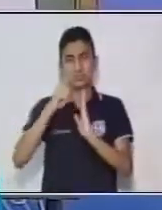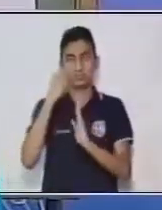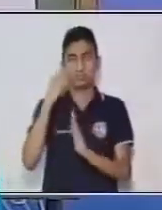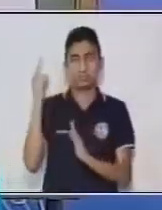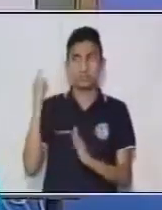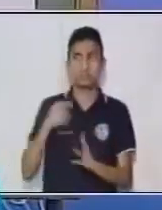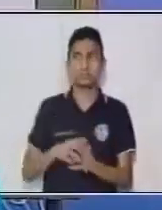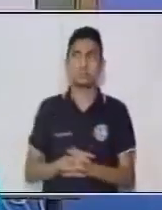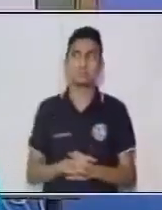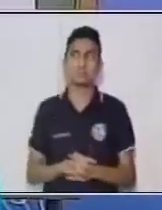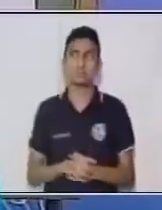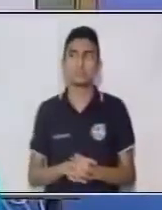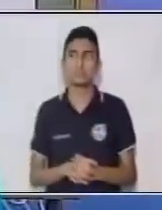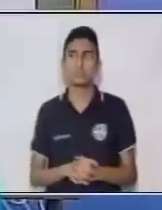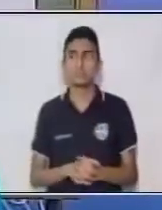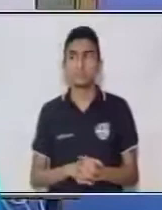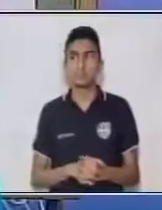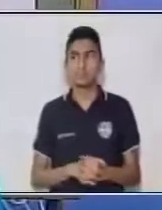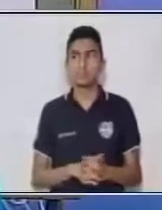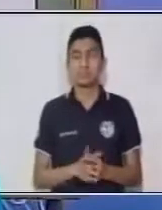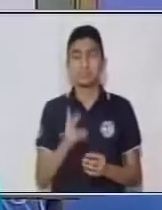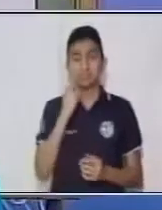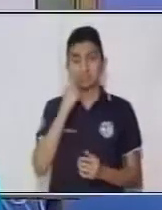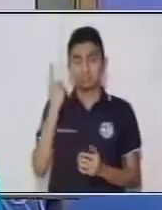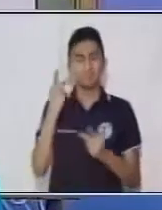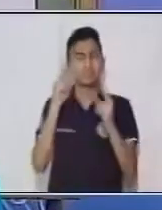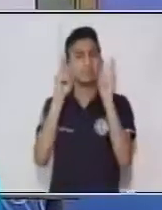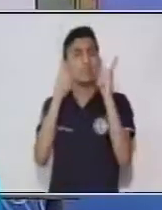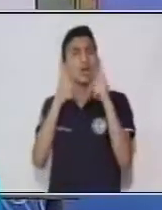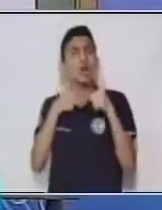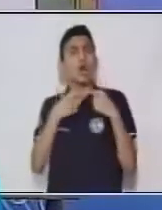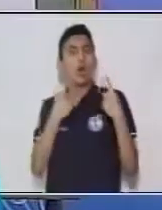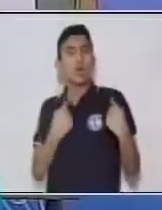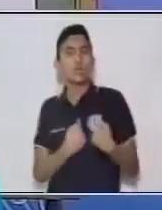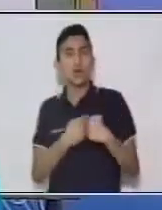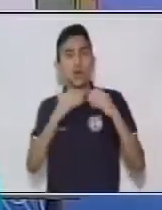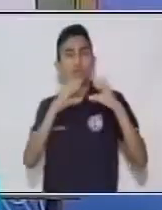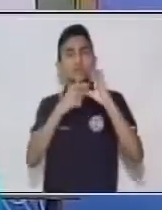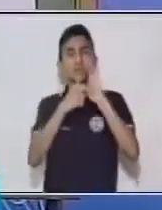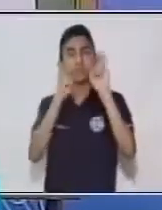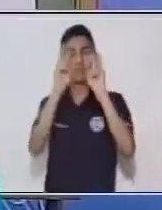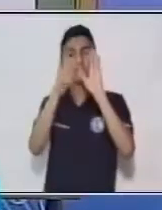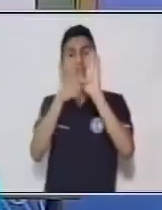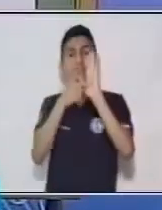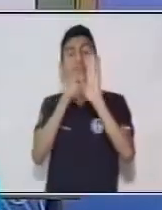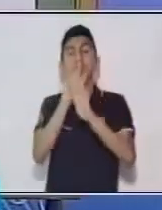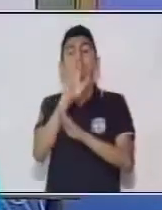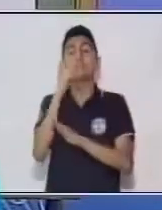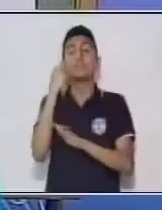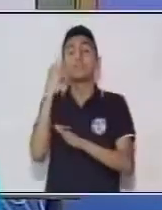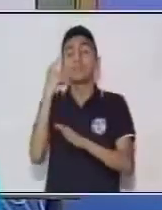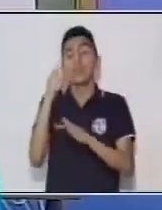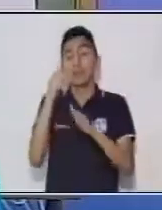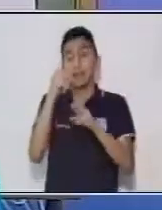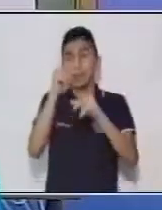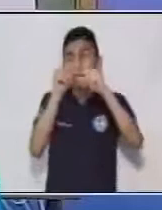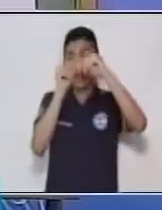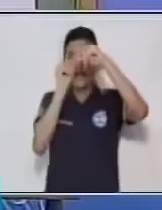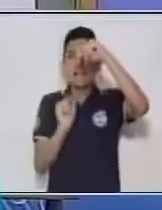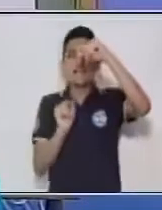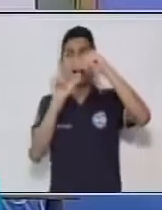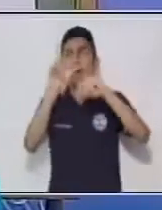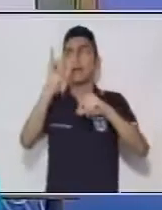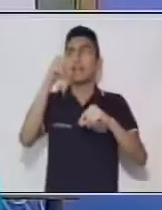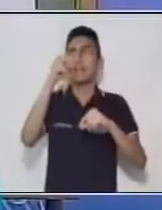Entonces, lo que estoy formando ahora es un corazón. Esta línea que está al centro es mi eje